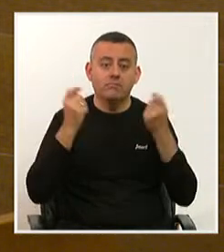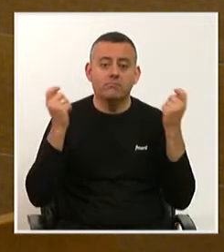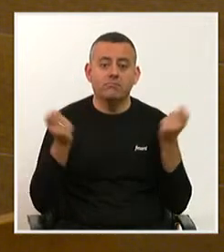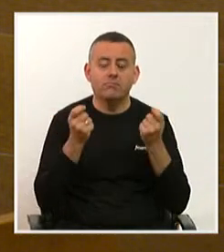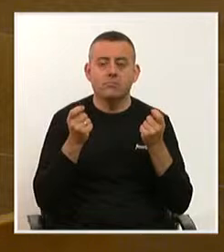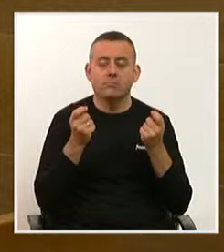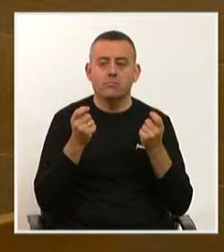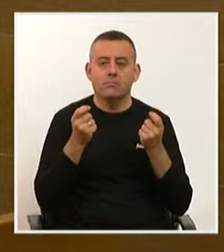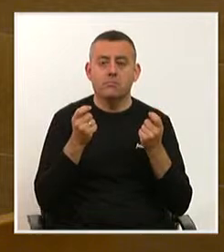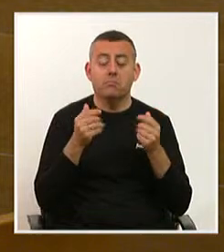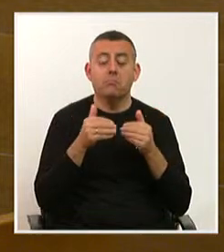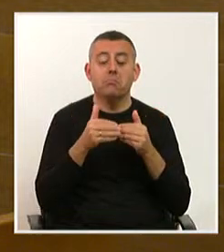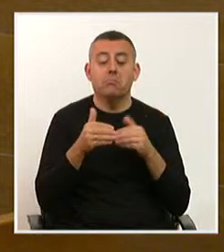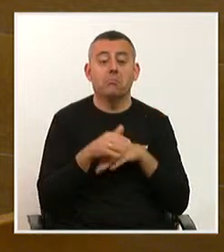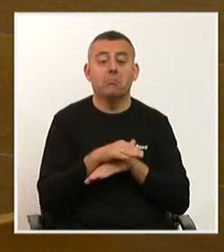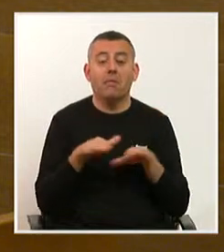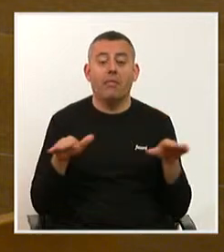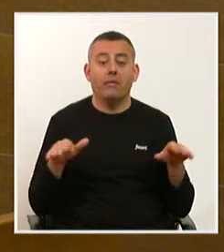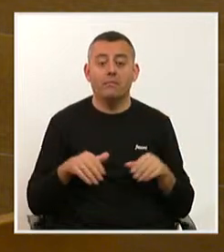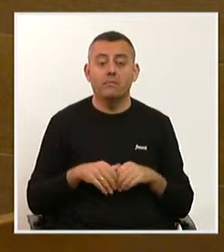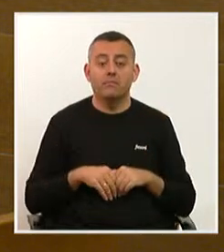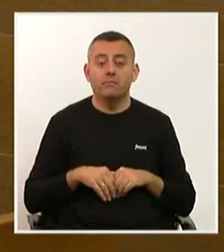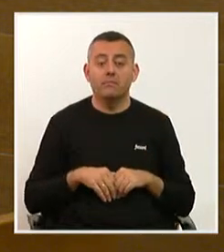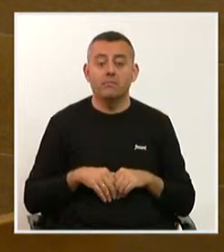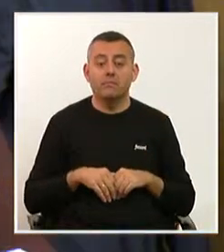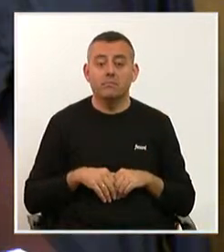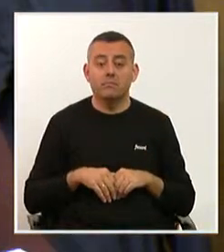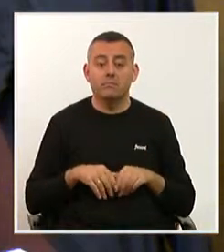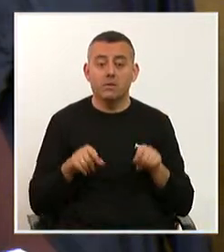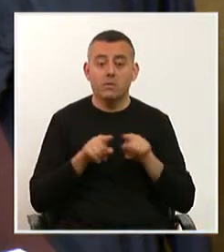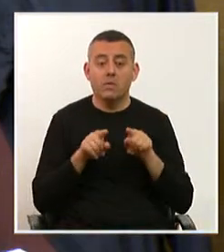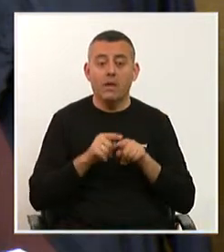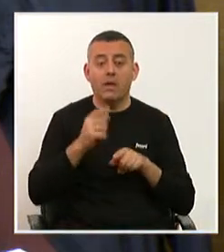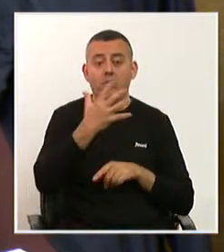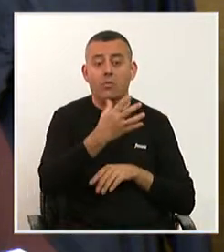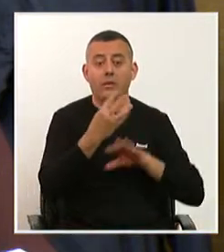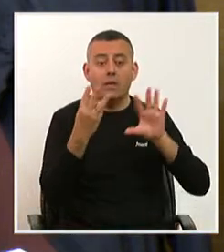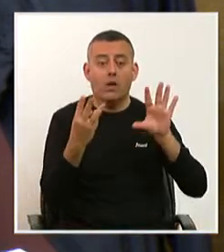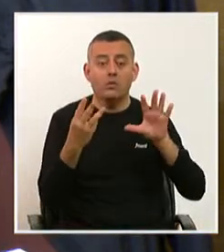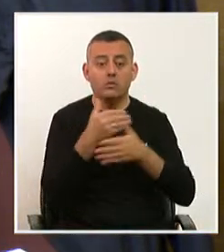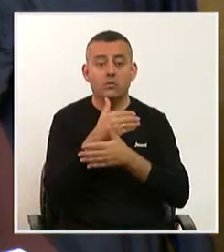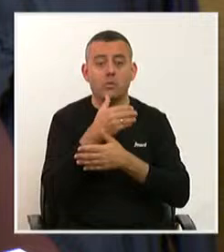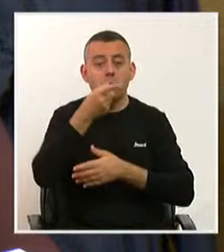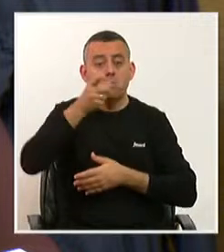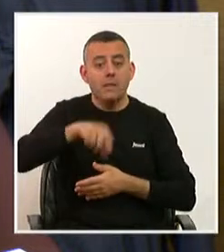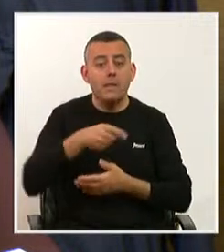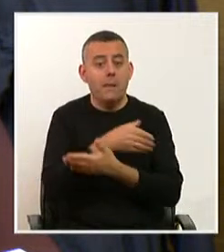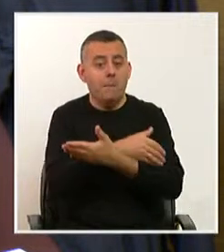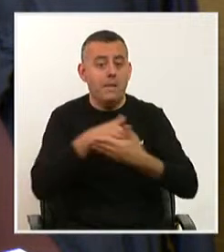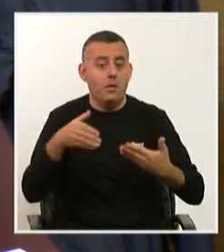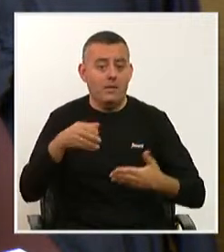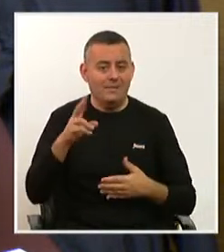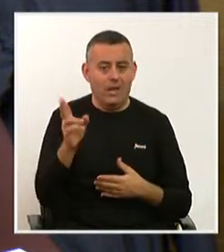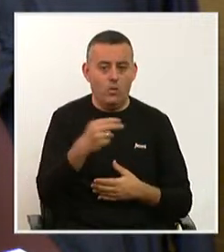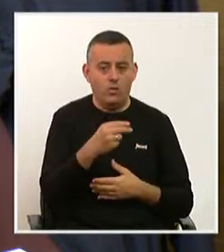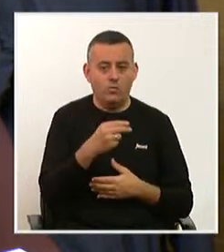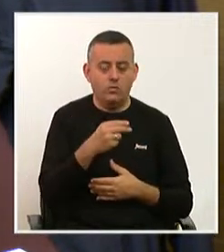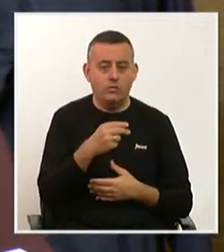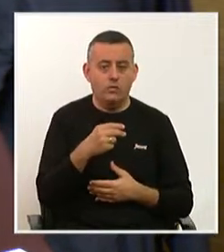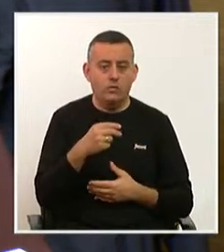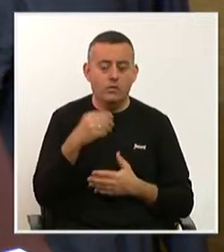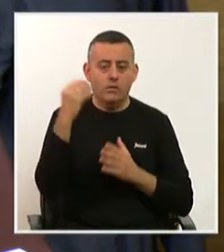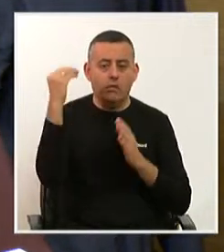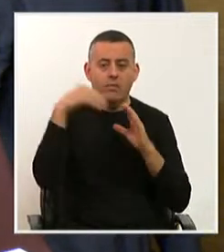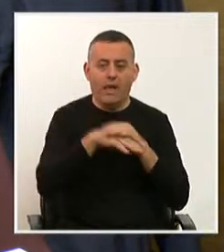más ni menos y teniendo la cuenta la cuenta que nos han dejado 50 18000 millones de euros en deuda cómo quiere que en dos años hagamos aada si se han